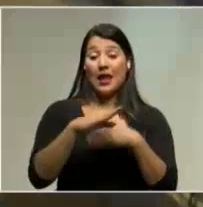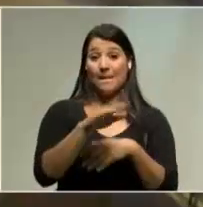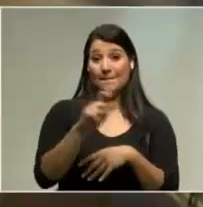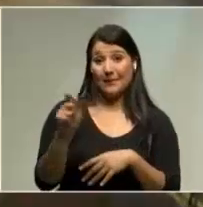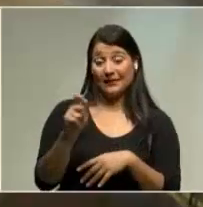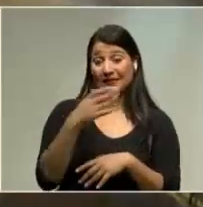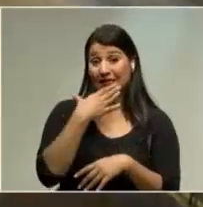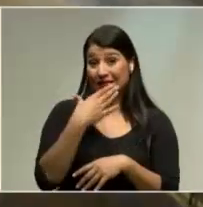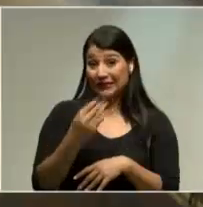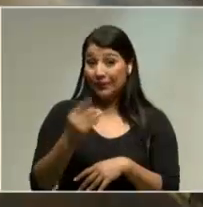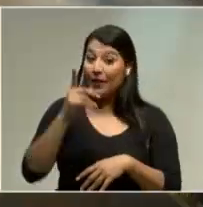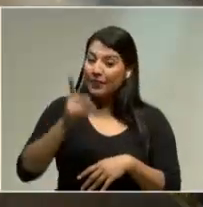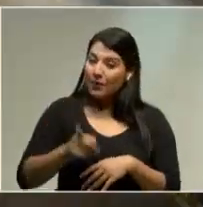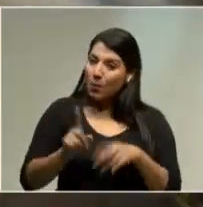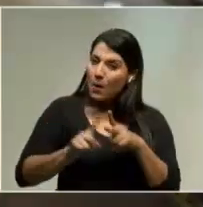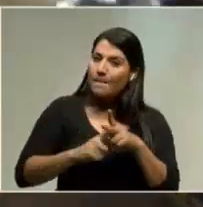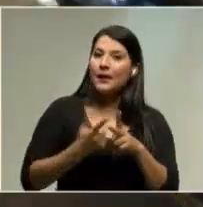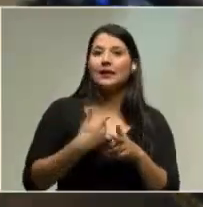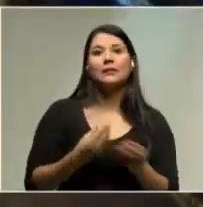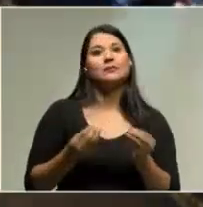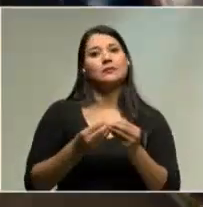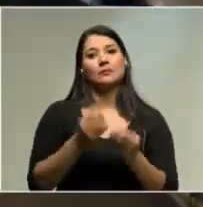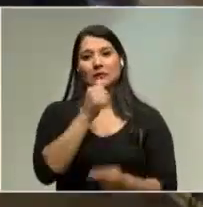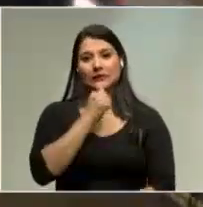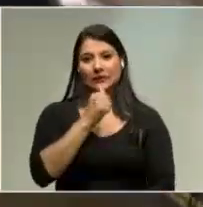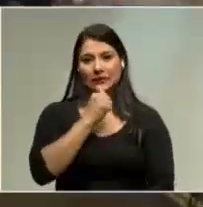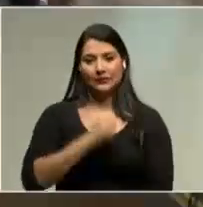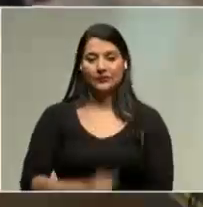diciembre. Hay que ir armándose de paciencia.